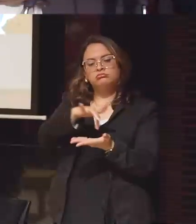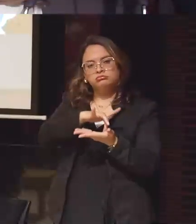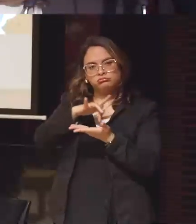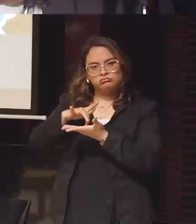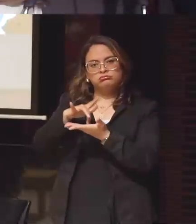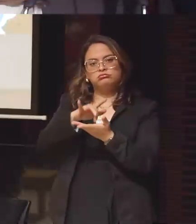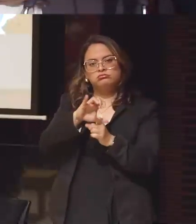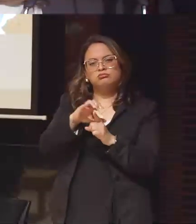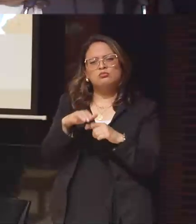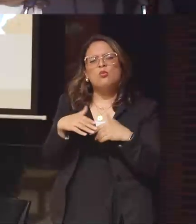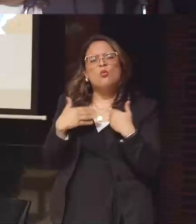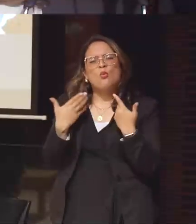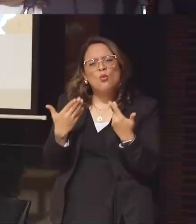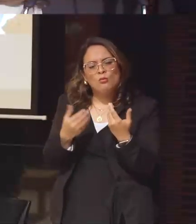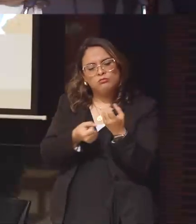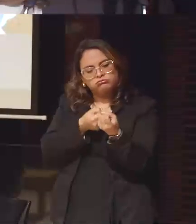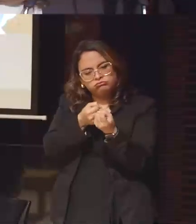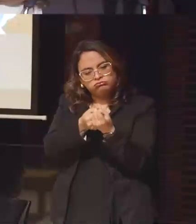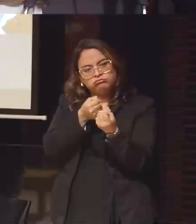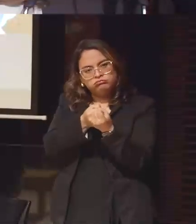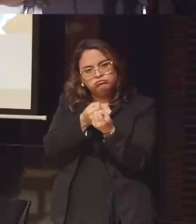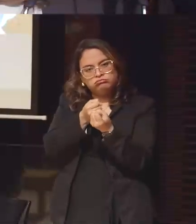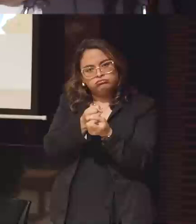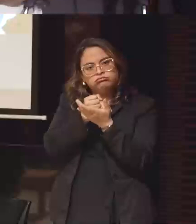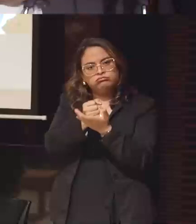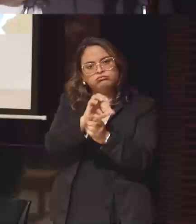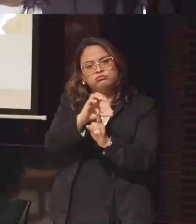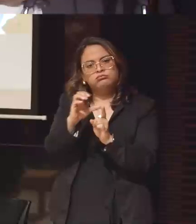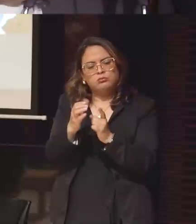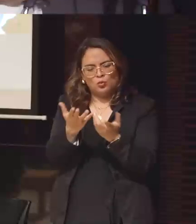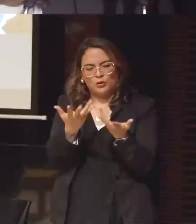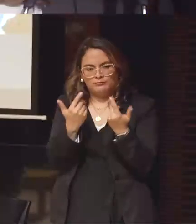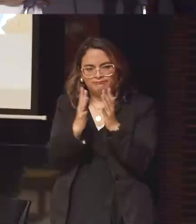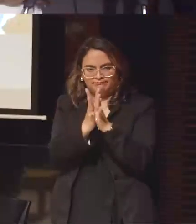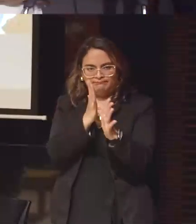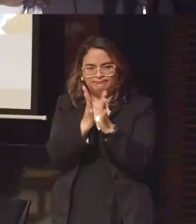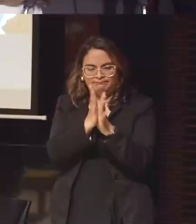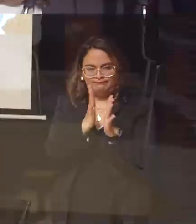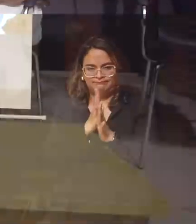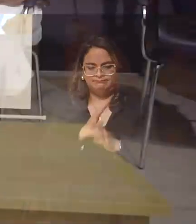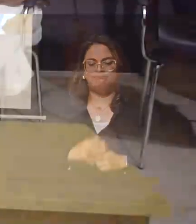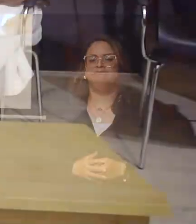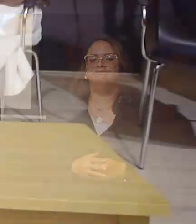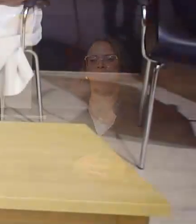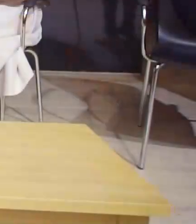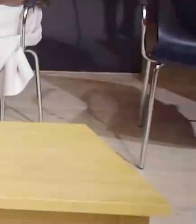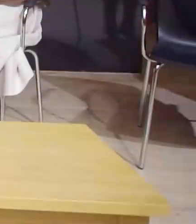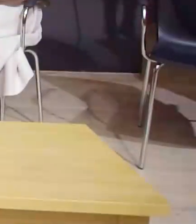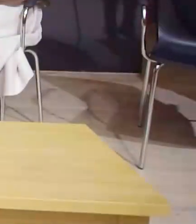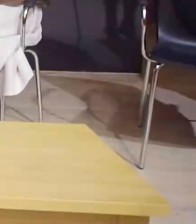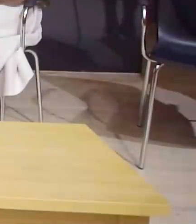en la cultura, contribuya a la cultura. Cuéntenos, por favor, denos la solución.